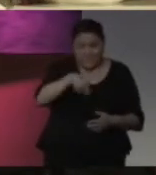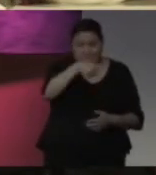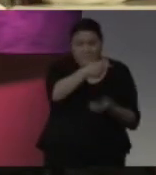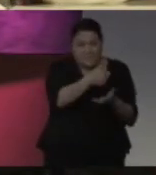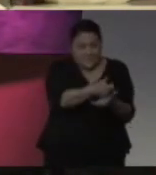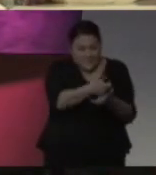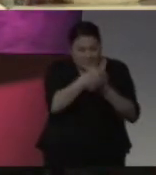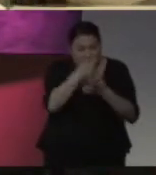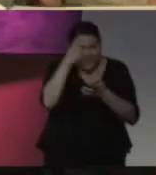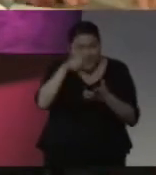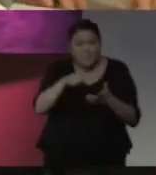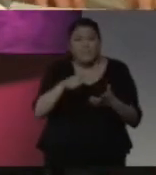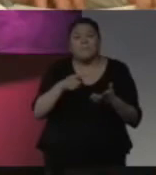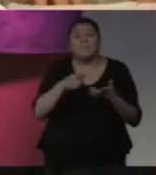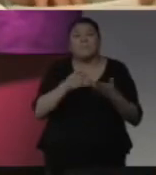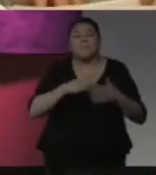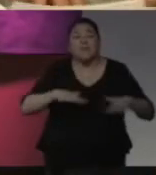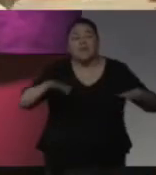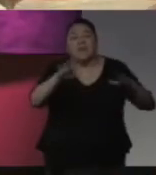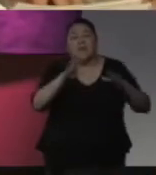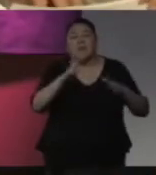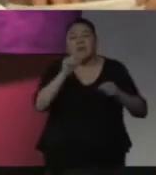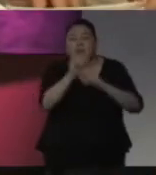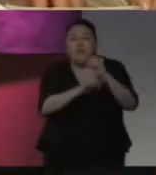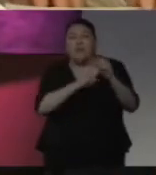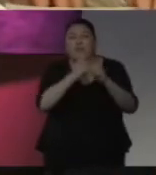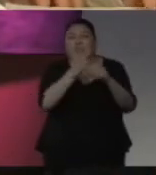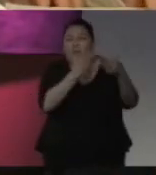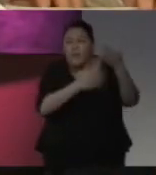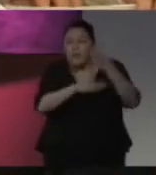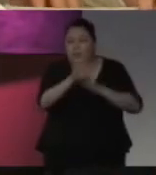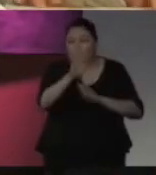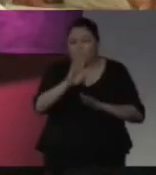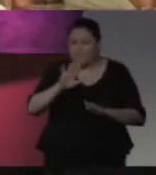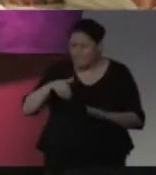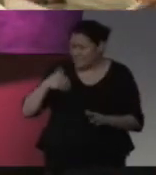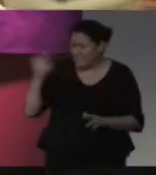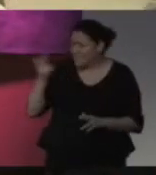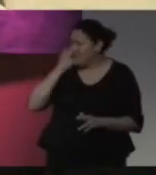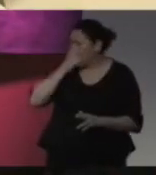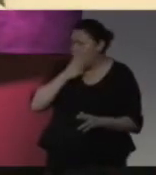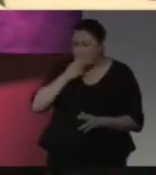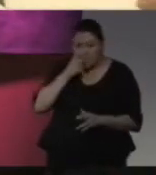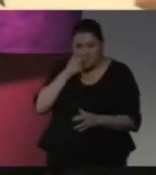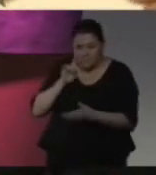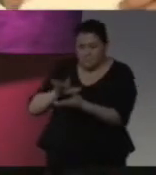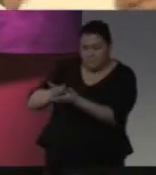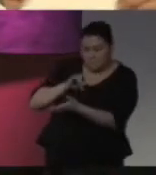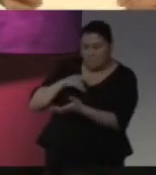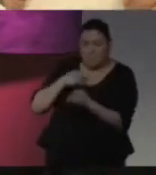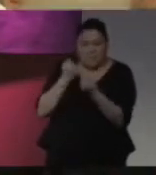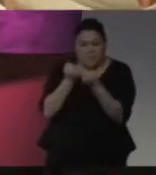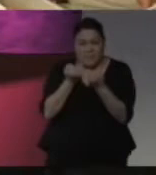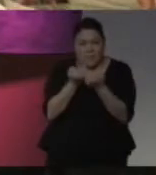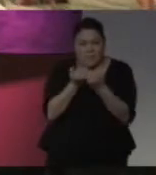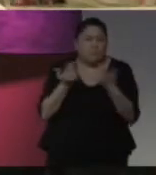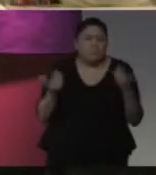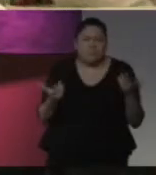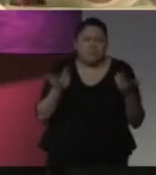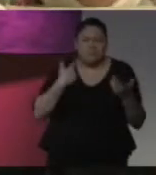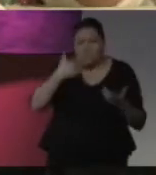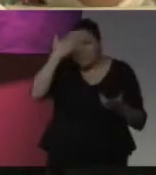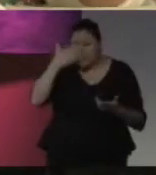entender nuestras luchas. Un poquito voy a volver a lo que el compañero decía, cómo nos afecta